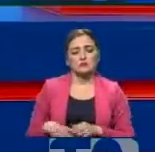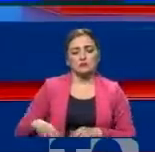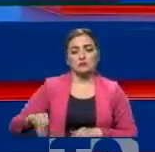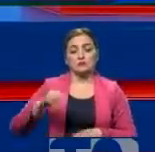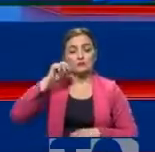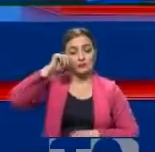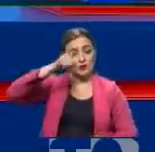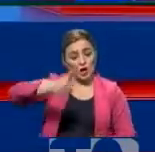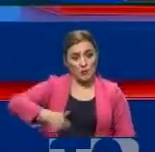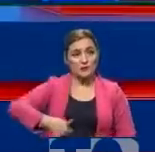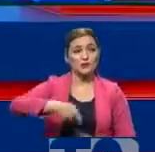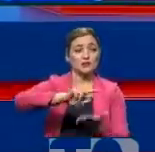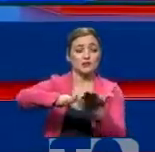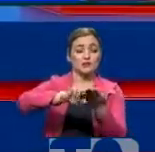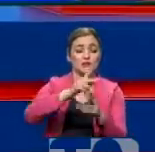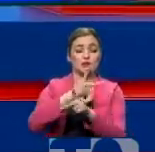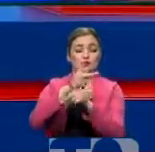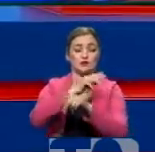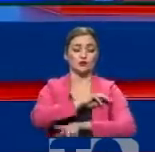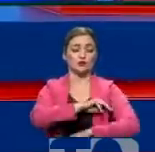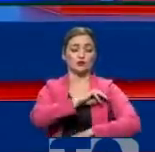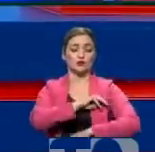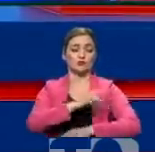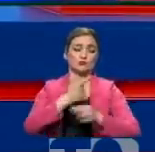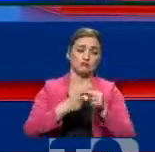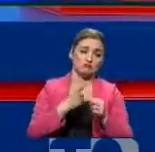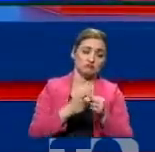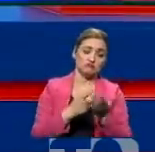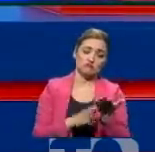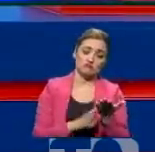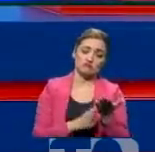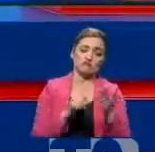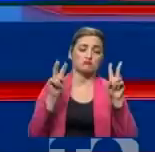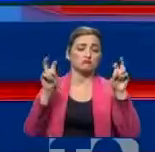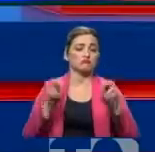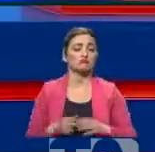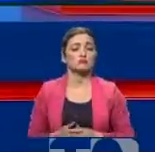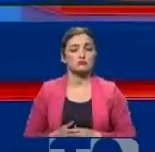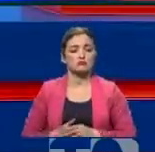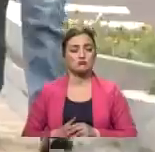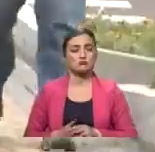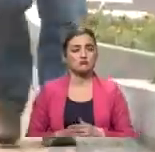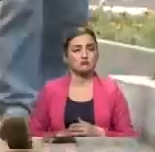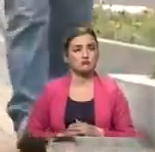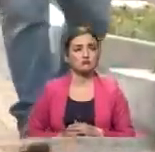es decir, mañana, se reunirá el Consejo Metropolitano de Quito para analizar este tema.